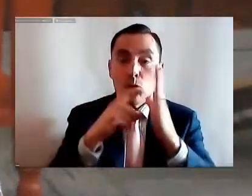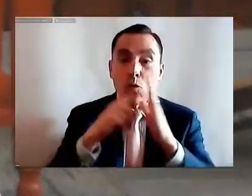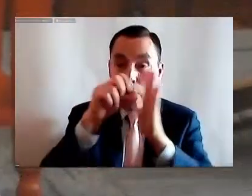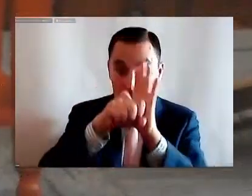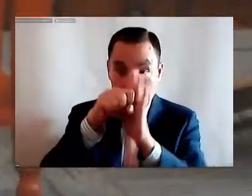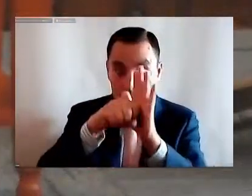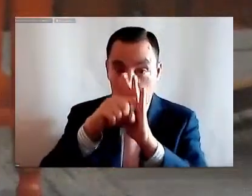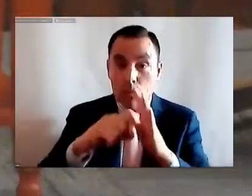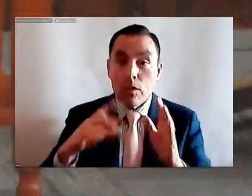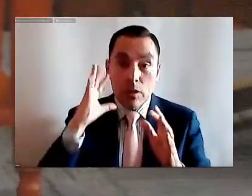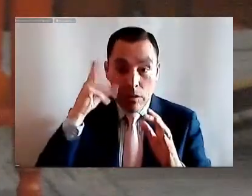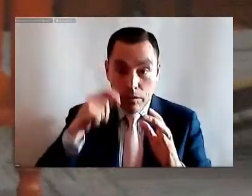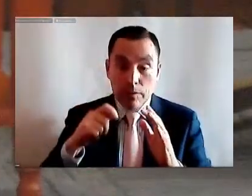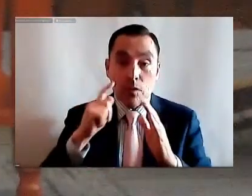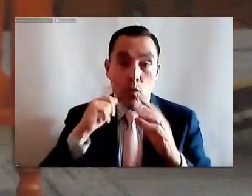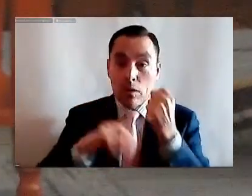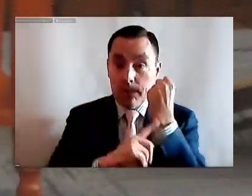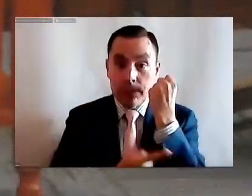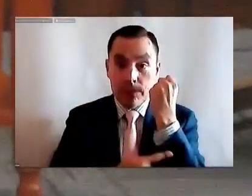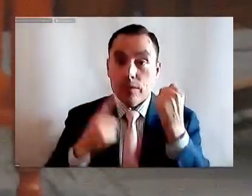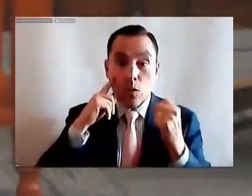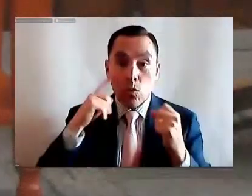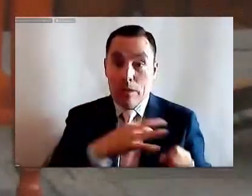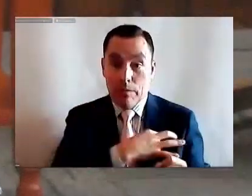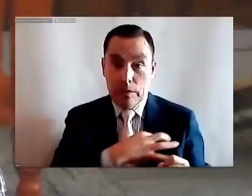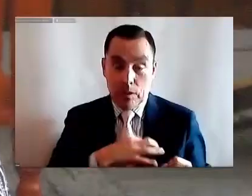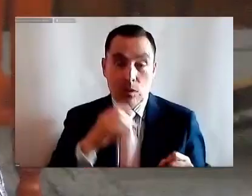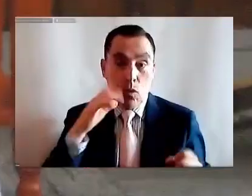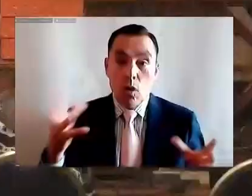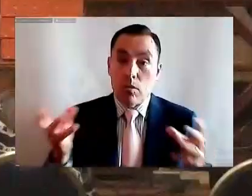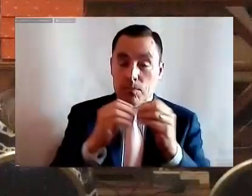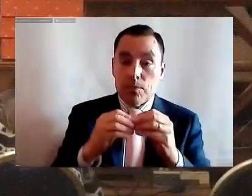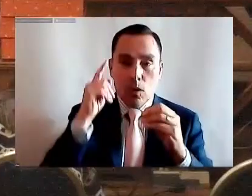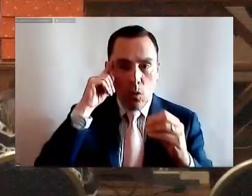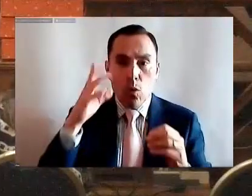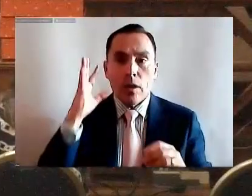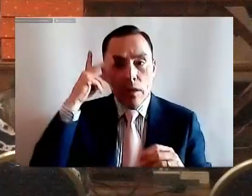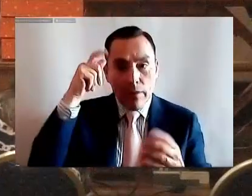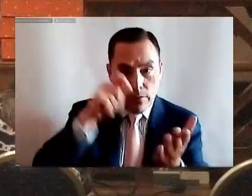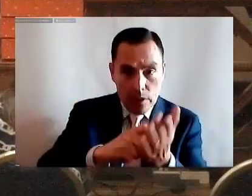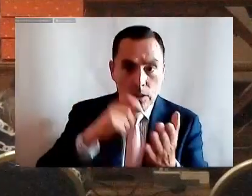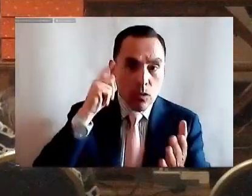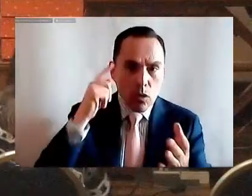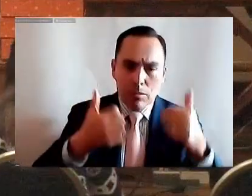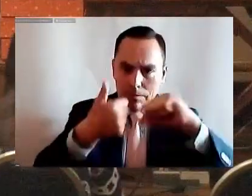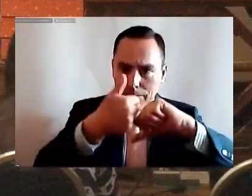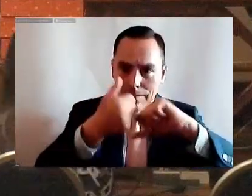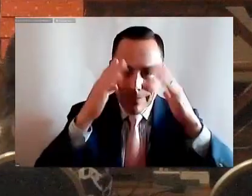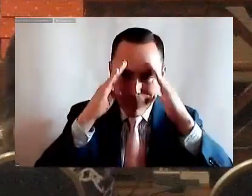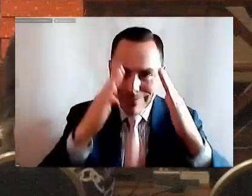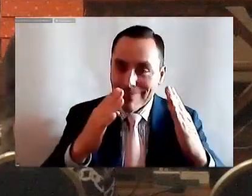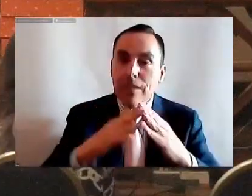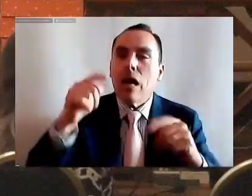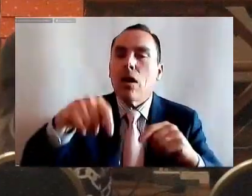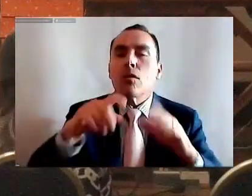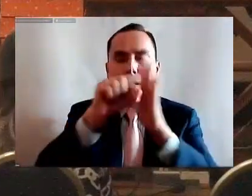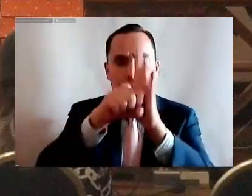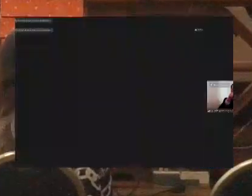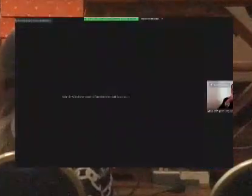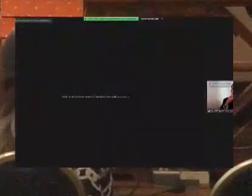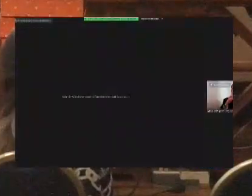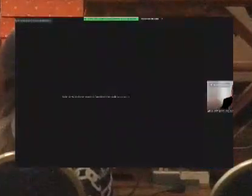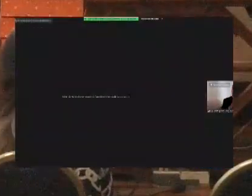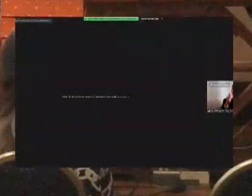ministros y ministras, que está súper interesante y que se refiere a fallar con perspectiva de género. Y se los voy a dejar que se los describa el video, así que porfa,